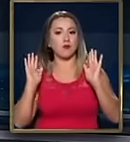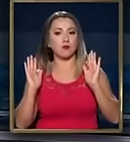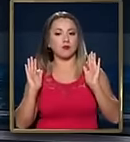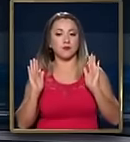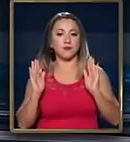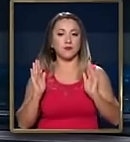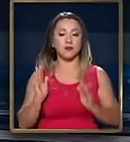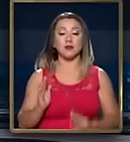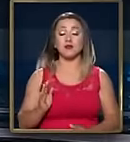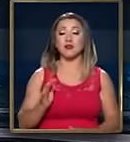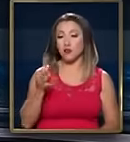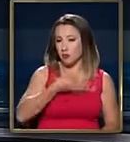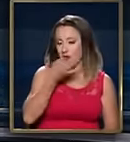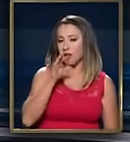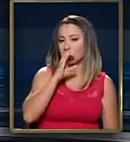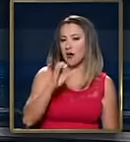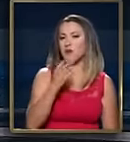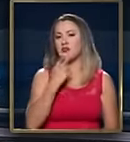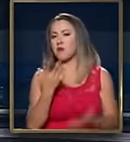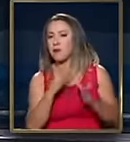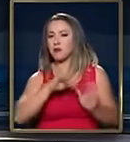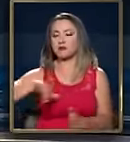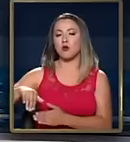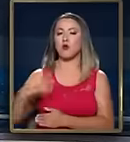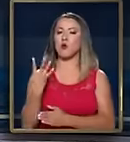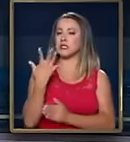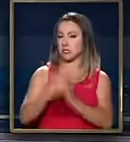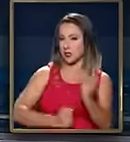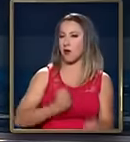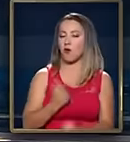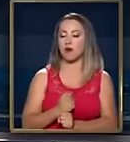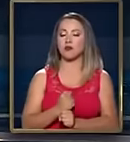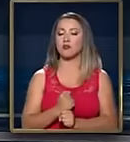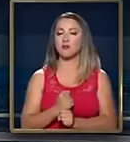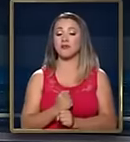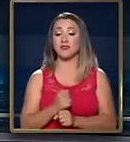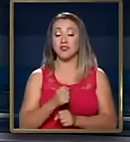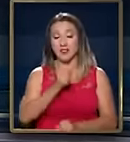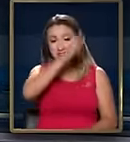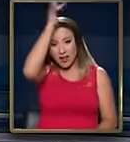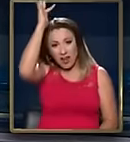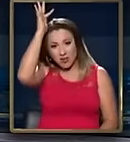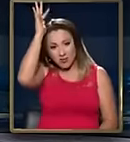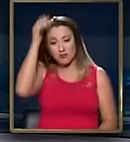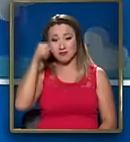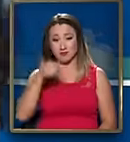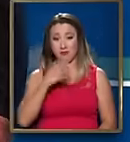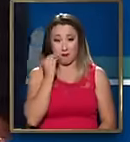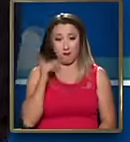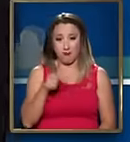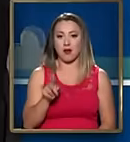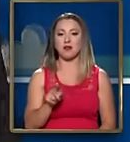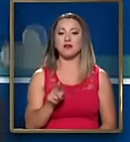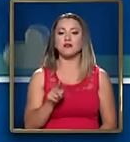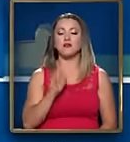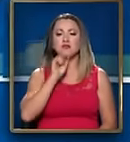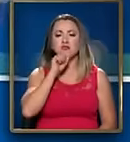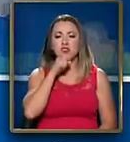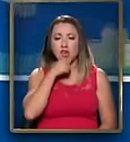Mire, contarles que en el campo un gallo vive promedio 4 o 5 años. Y este gallo de mi abuela se puso